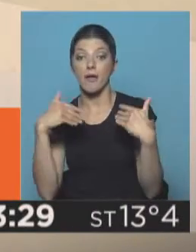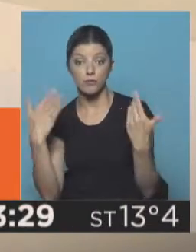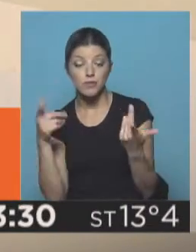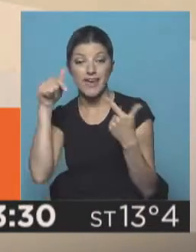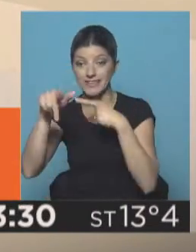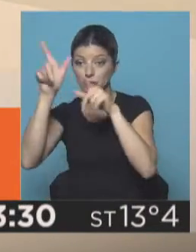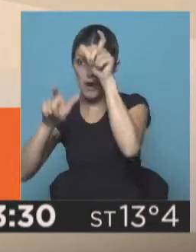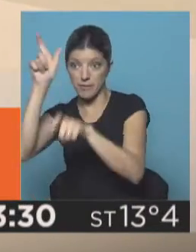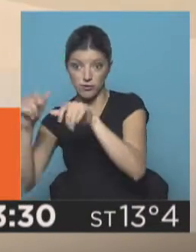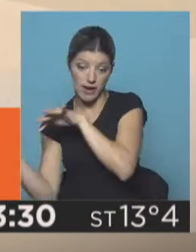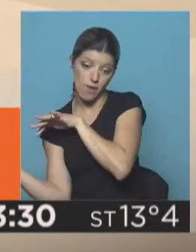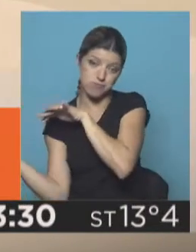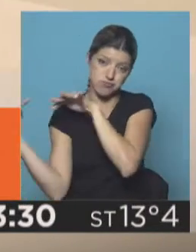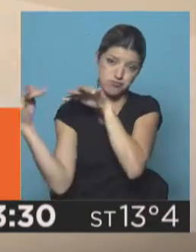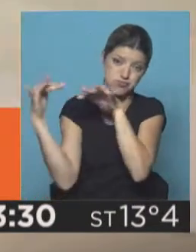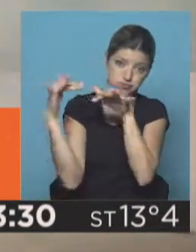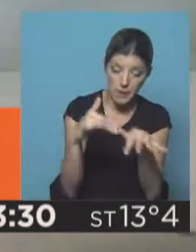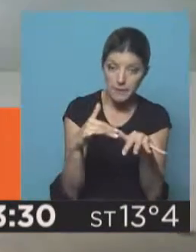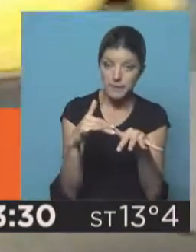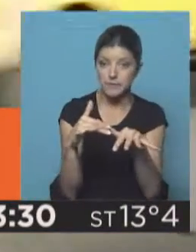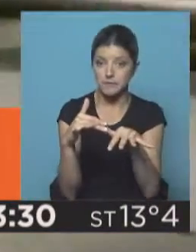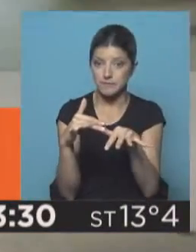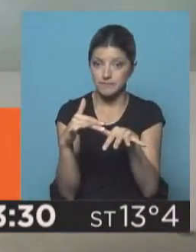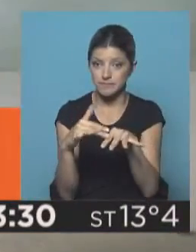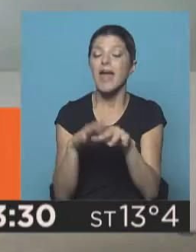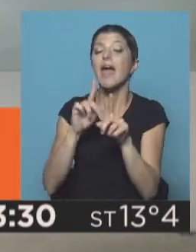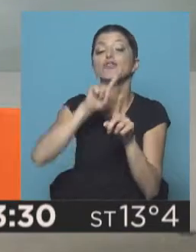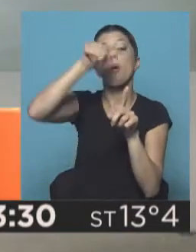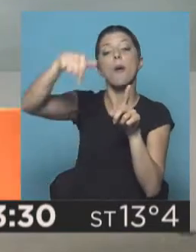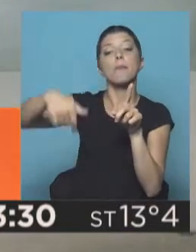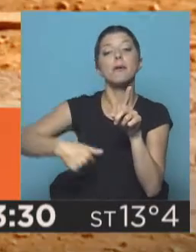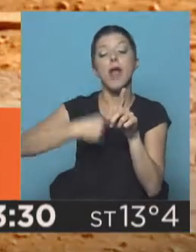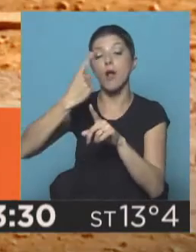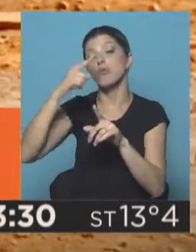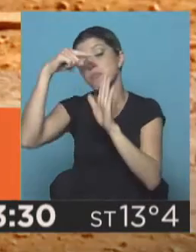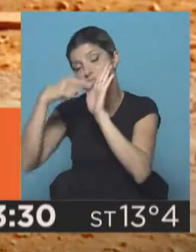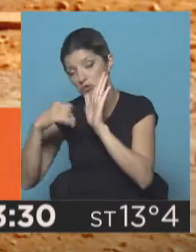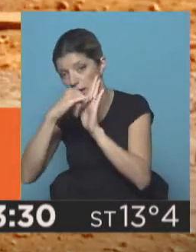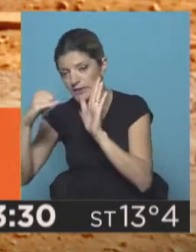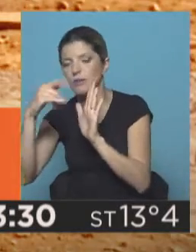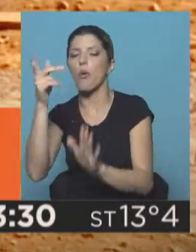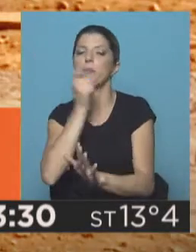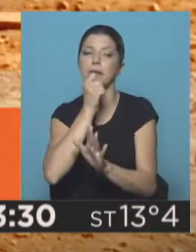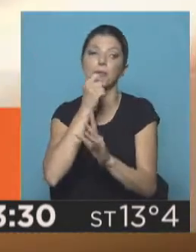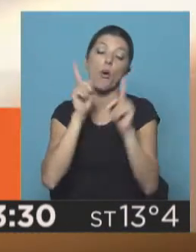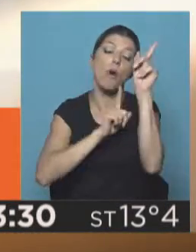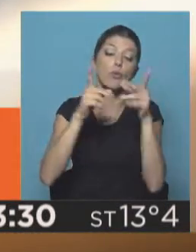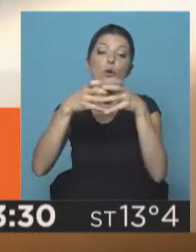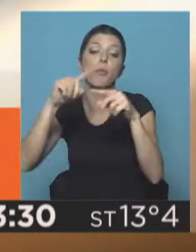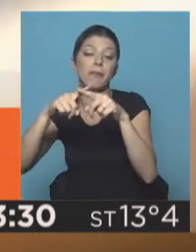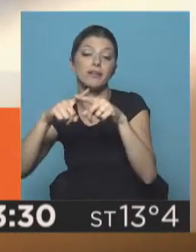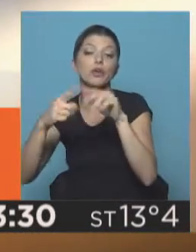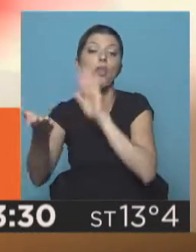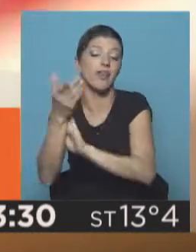demográfico ineludible a raíz de la llegada de migrantes no solo conlleva consecuencias negativas, como subrayan diversos partidos de